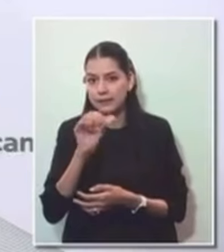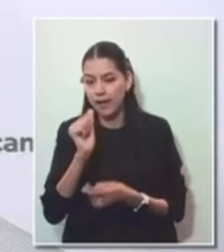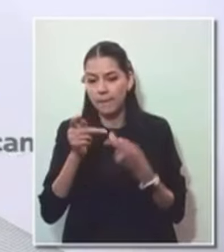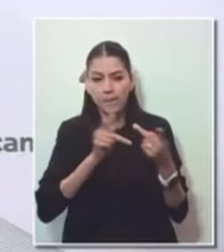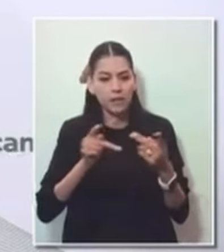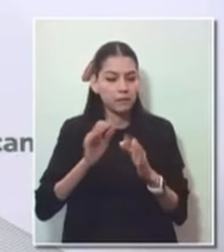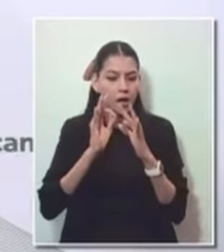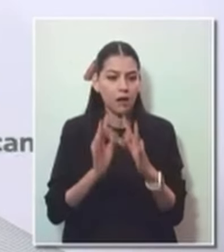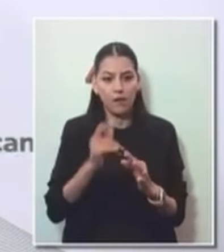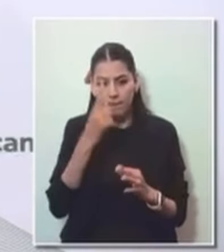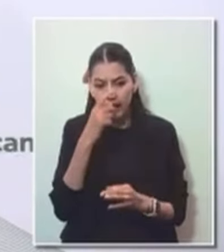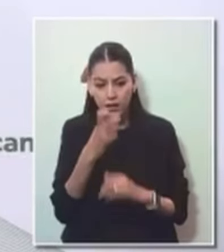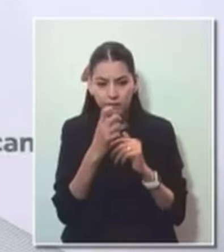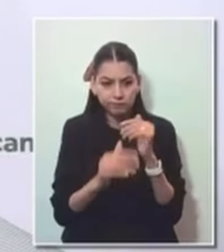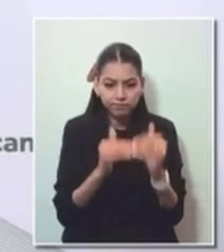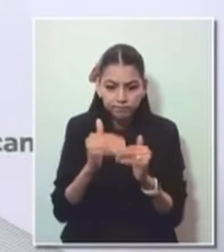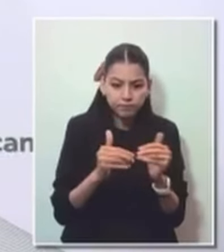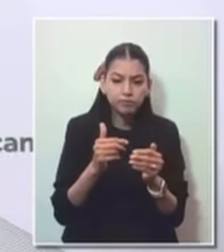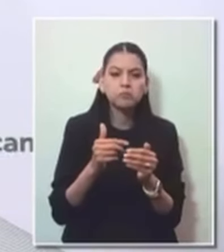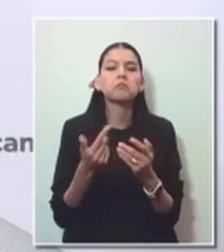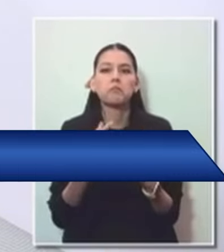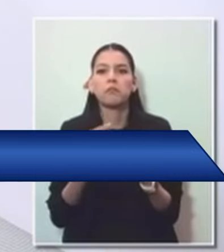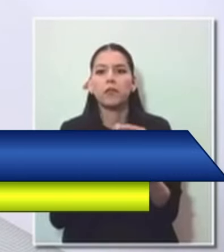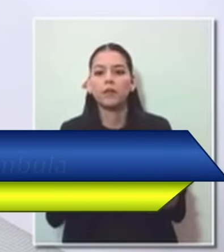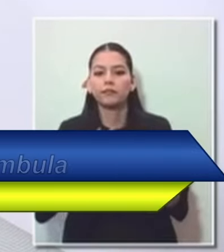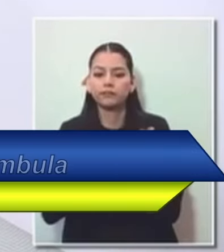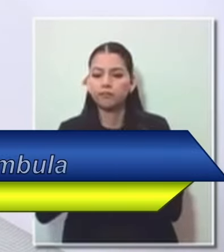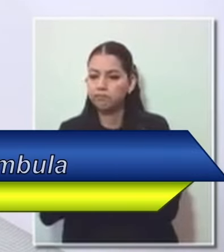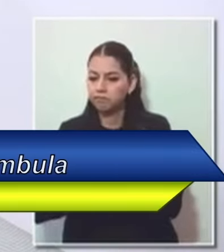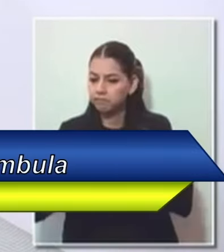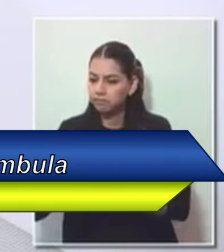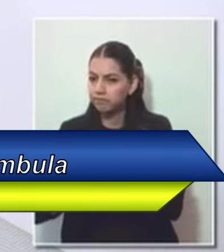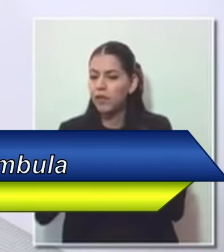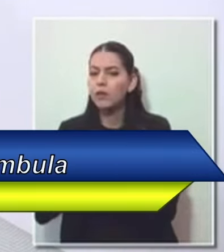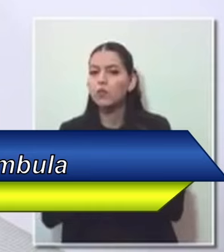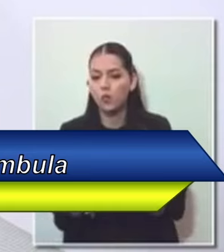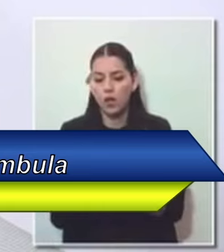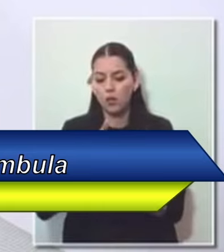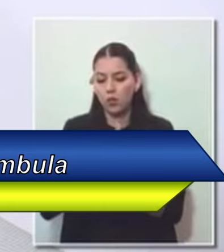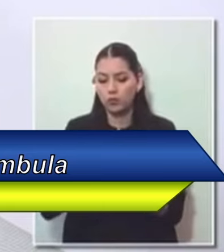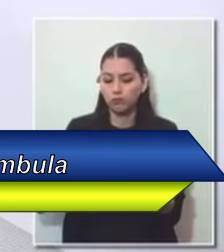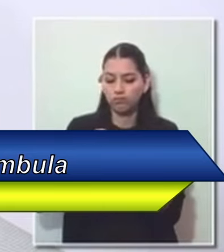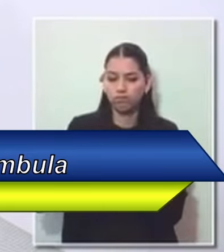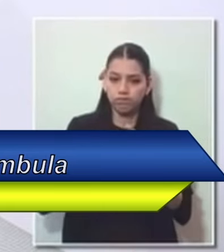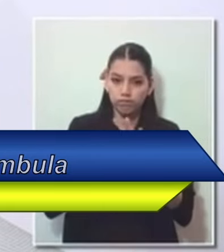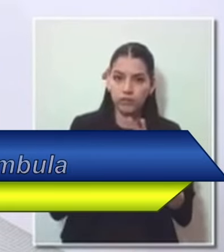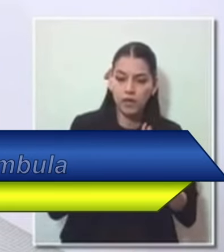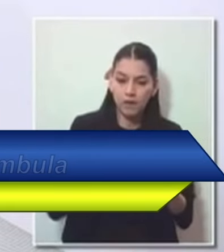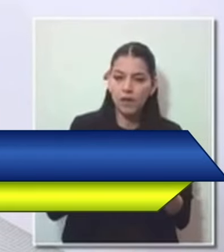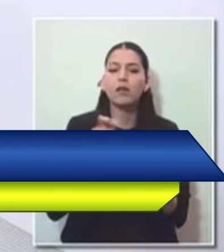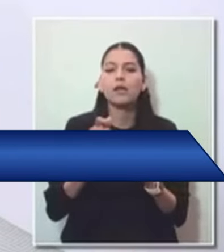esta progresiva sustitución, obviamente en cooperación con nuestros socios directamente involucrados, que es